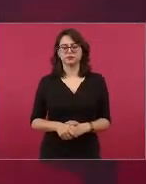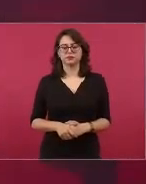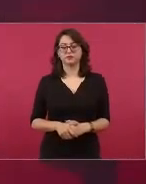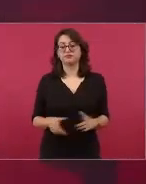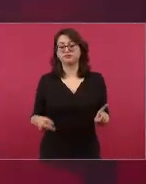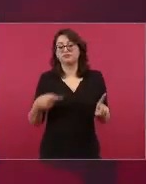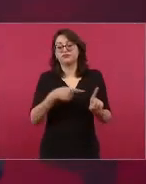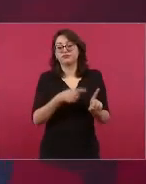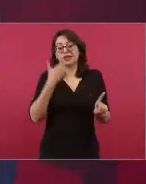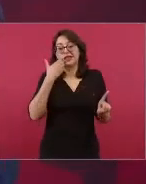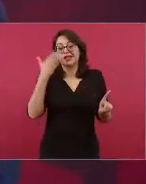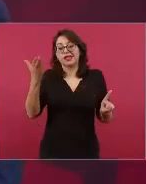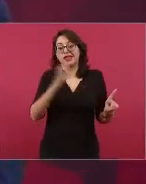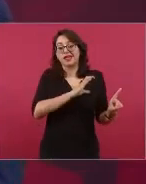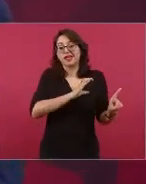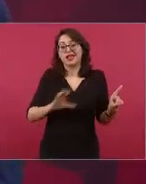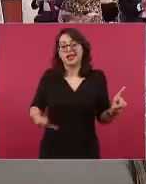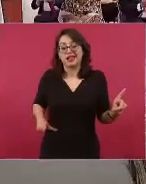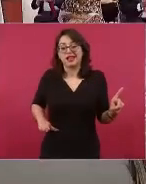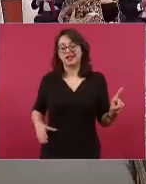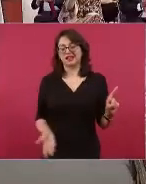quiere ser candidata.